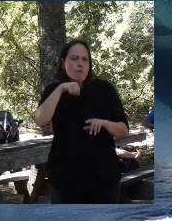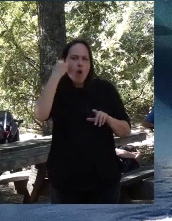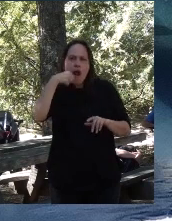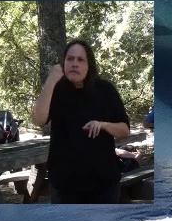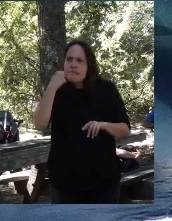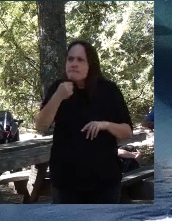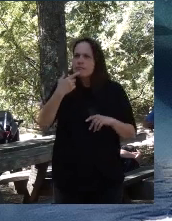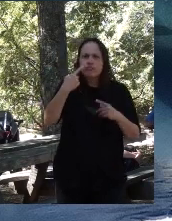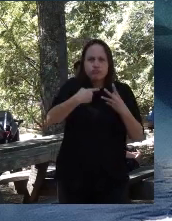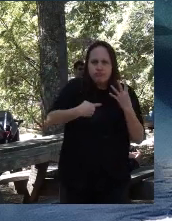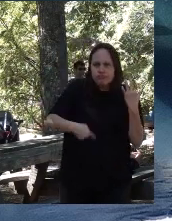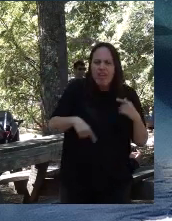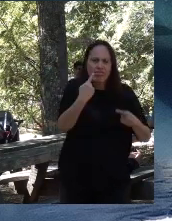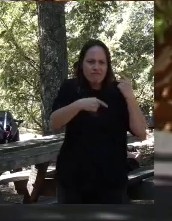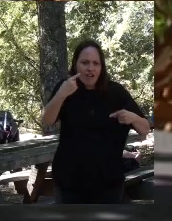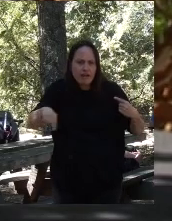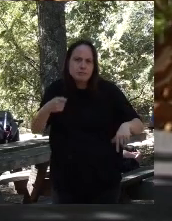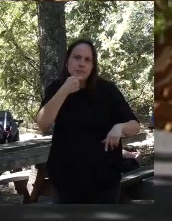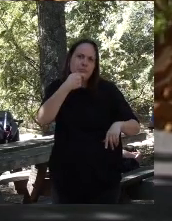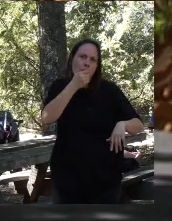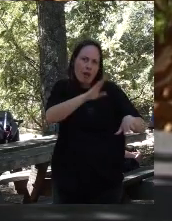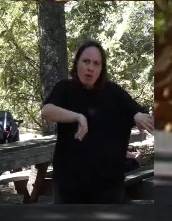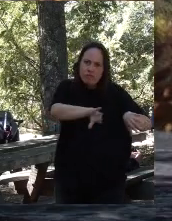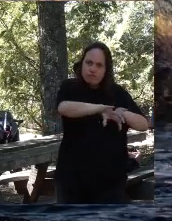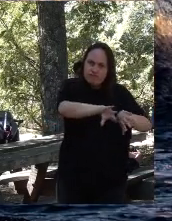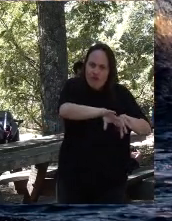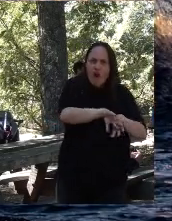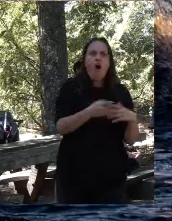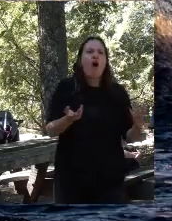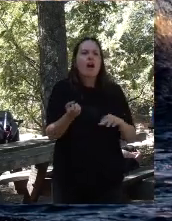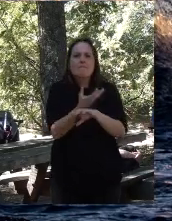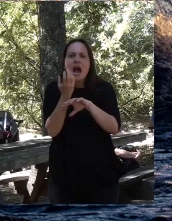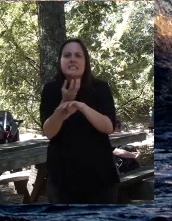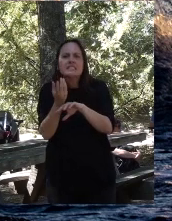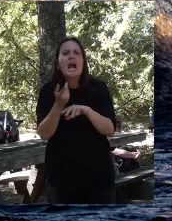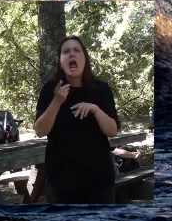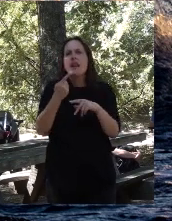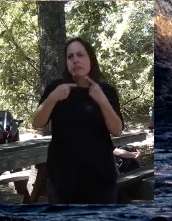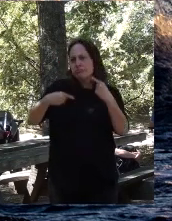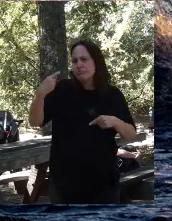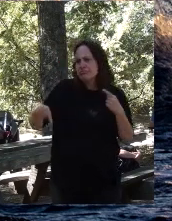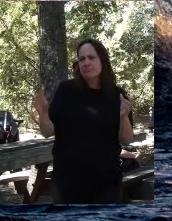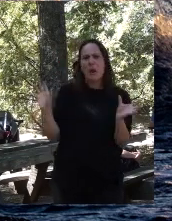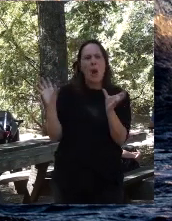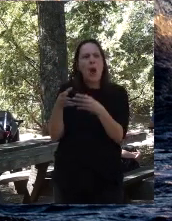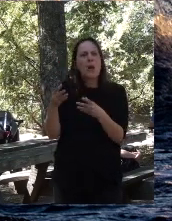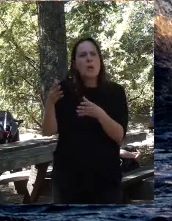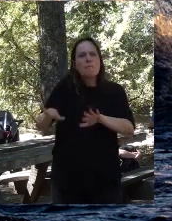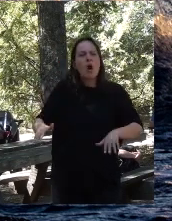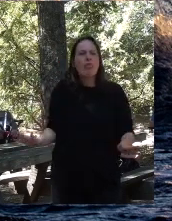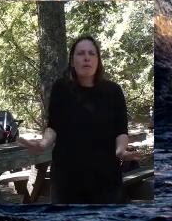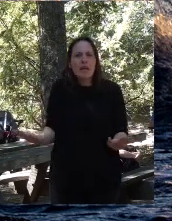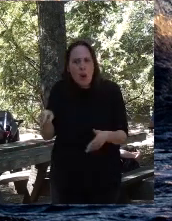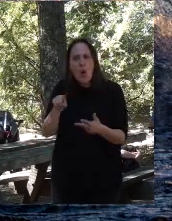así vemos distintas especies de focas, de ballenas, por supuesto, variadas especies de pingüinos